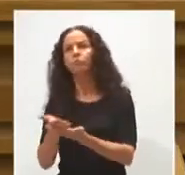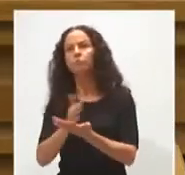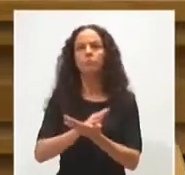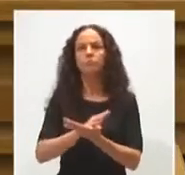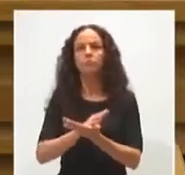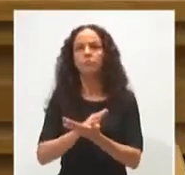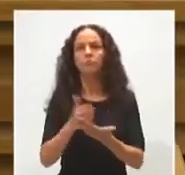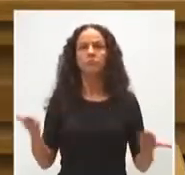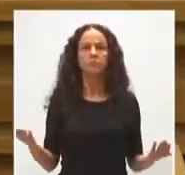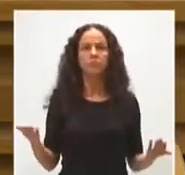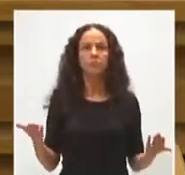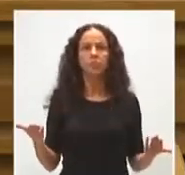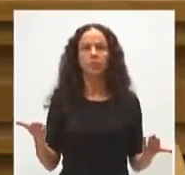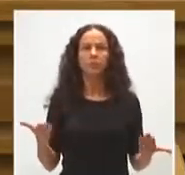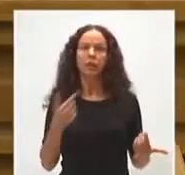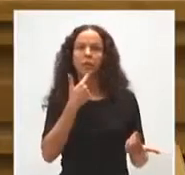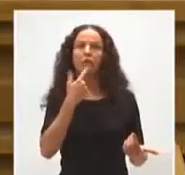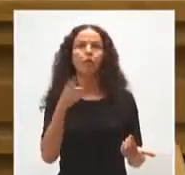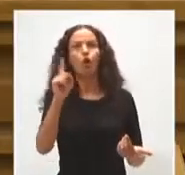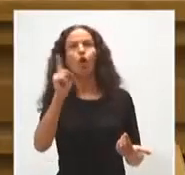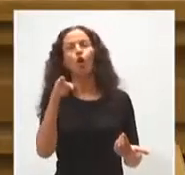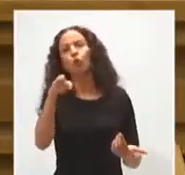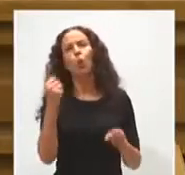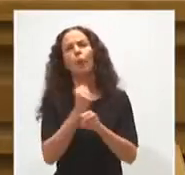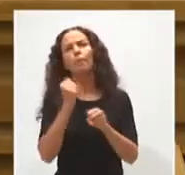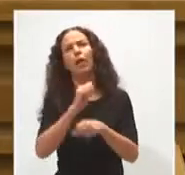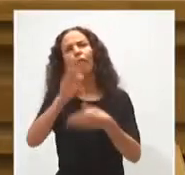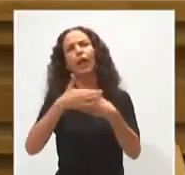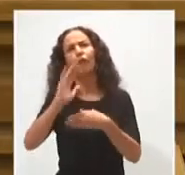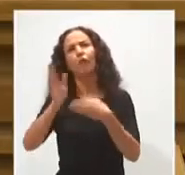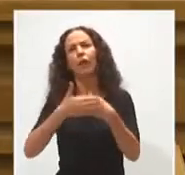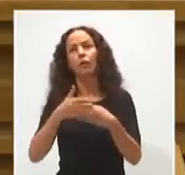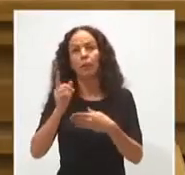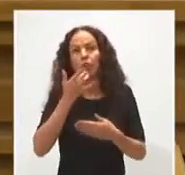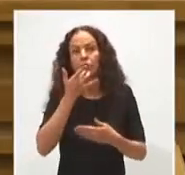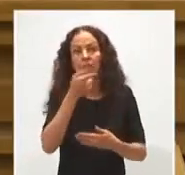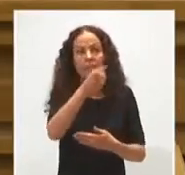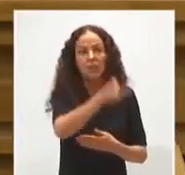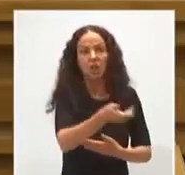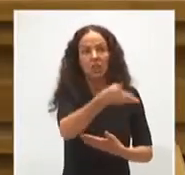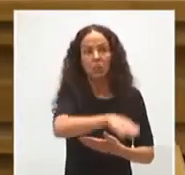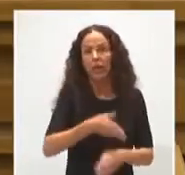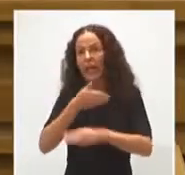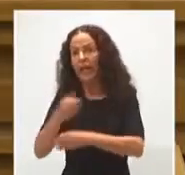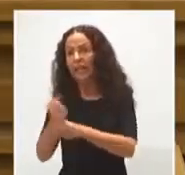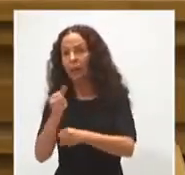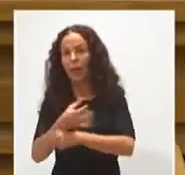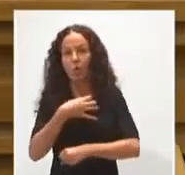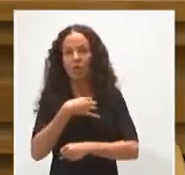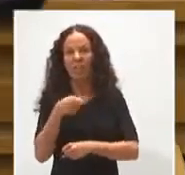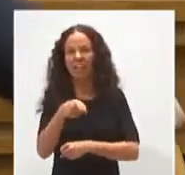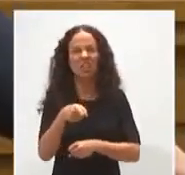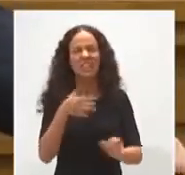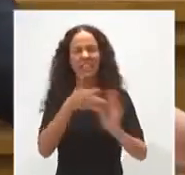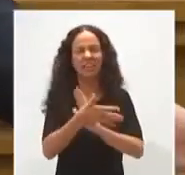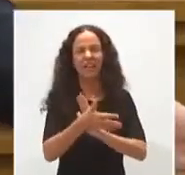están cerrando empleos si se muere a trabajar esa demagogia barata que yo he